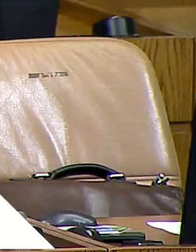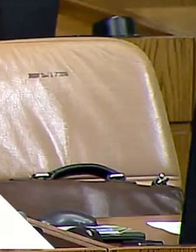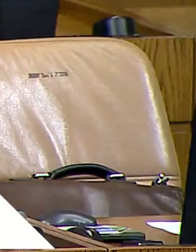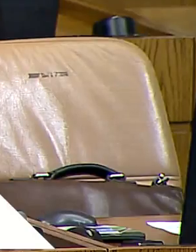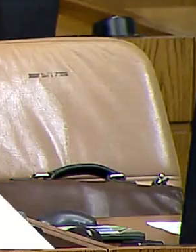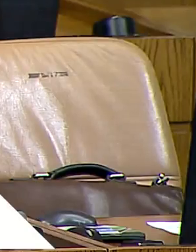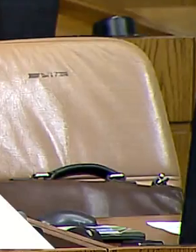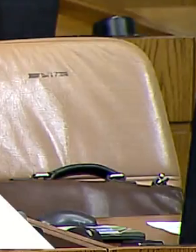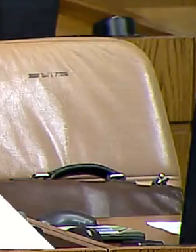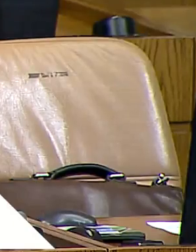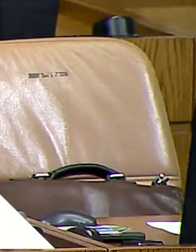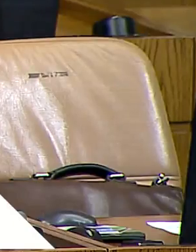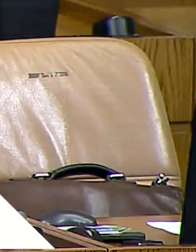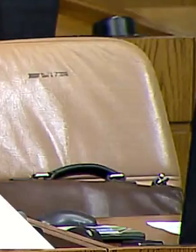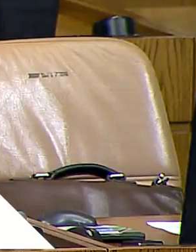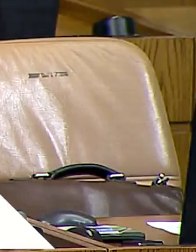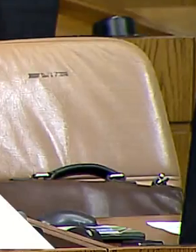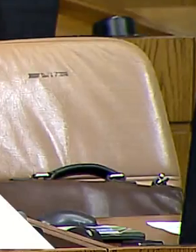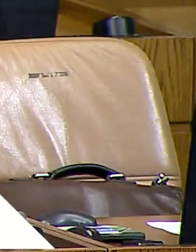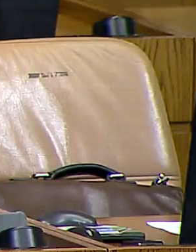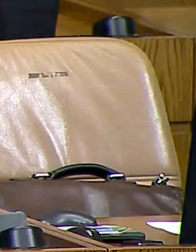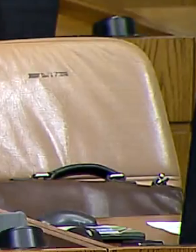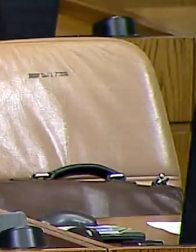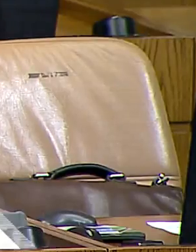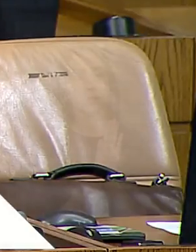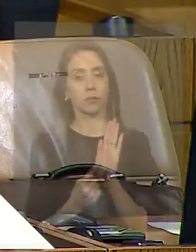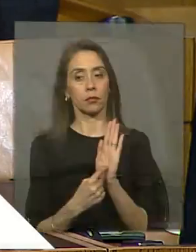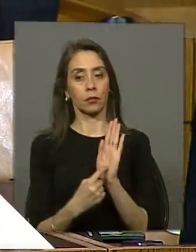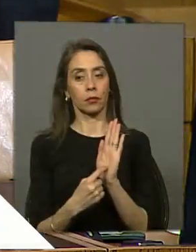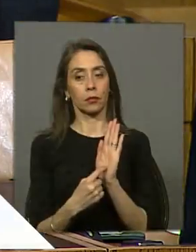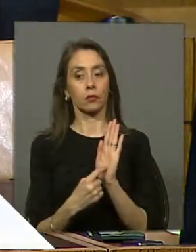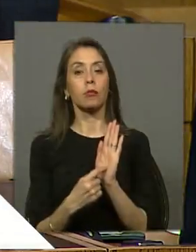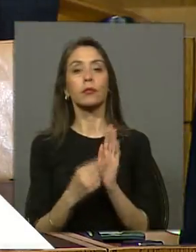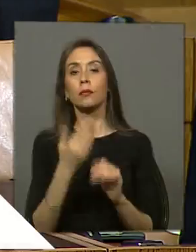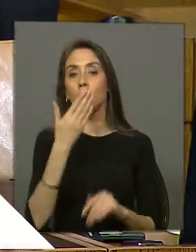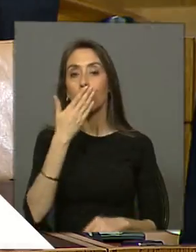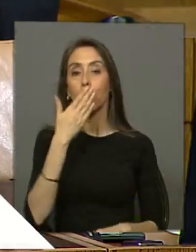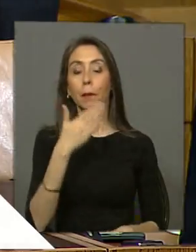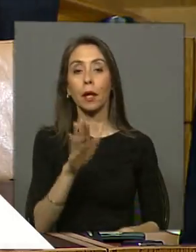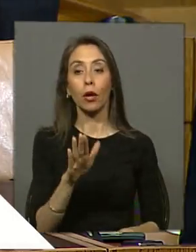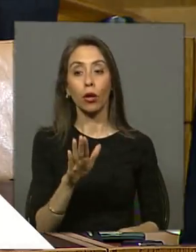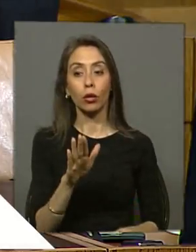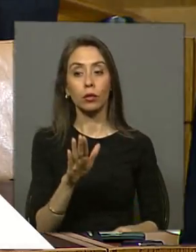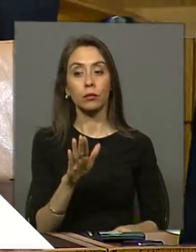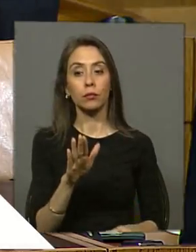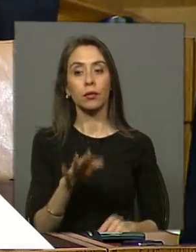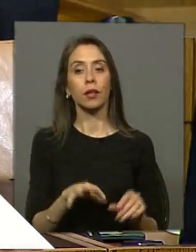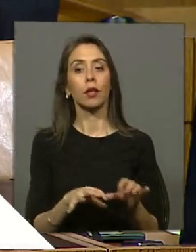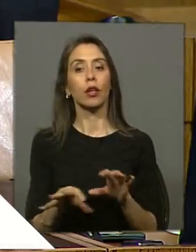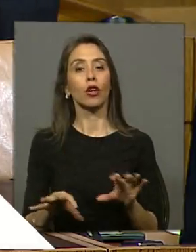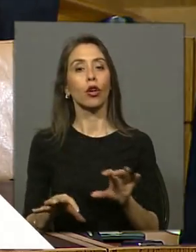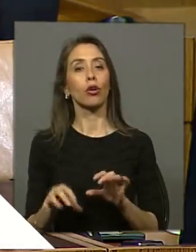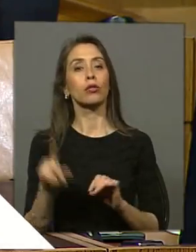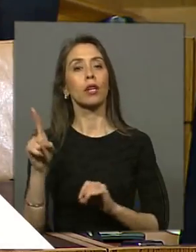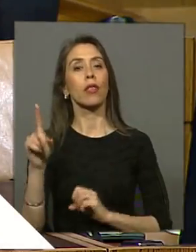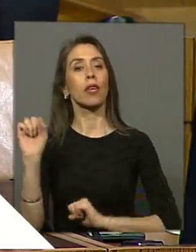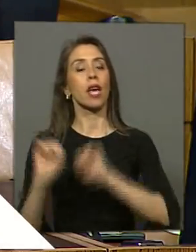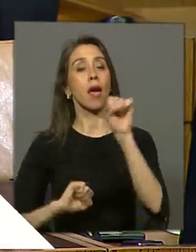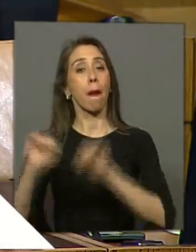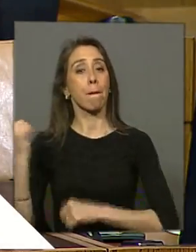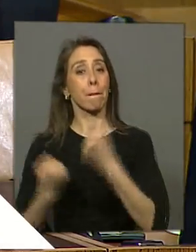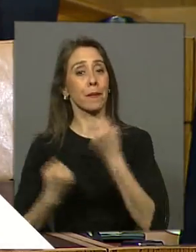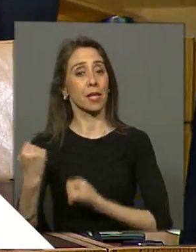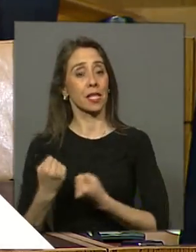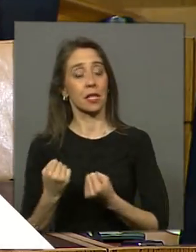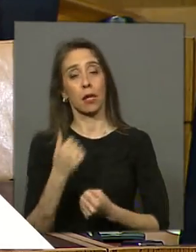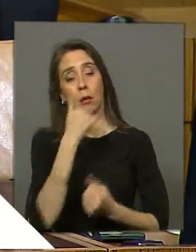esto es una legislación que de alguna manera viene a mejorar aspectos de una industria que ha sido abusiva durante